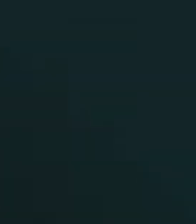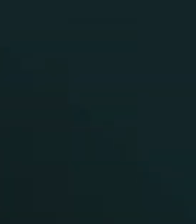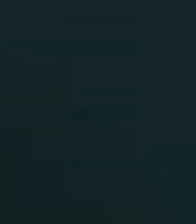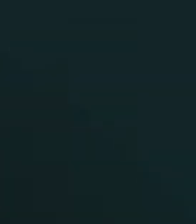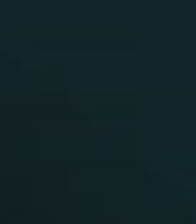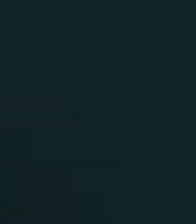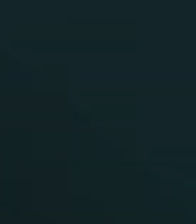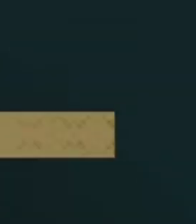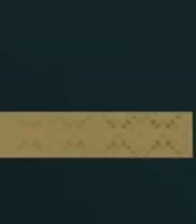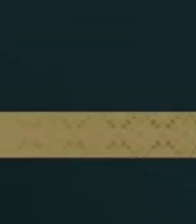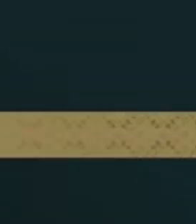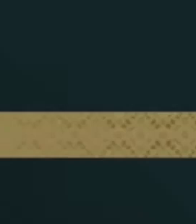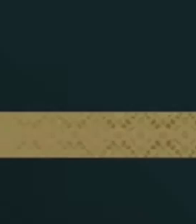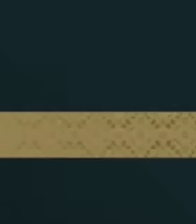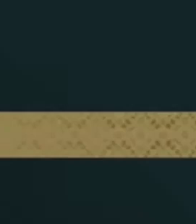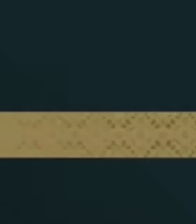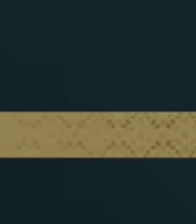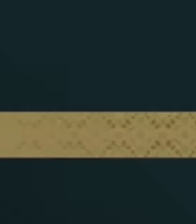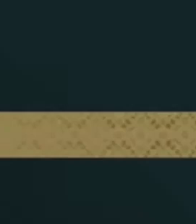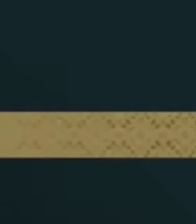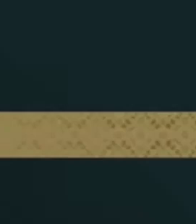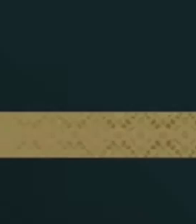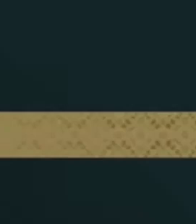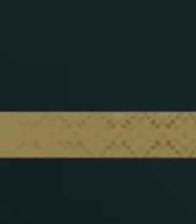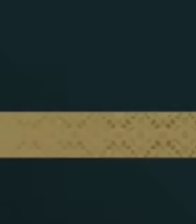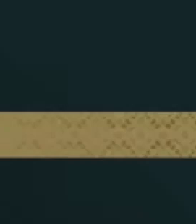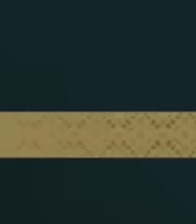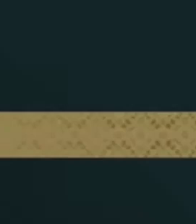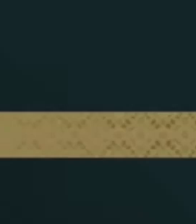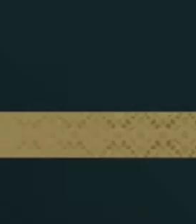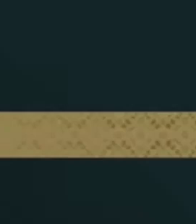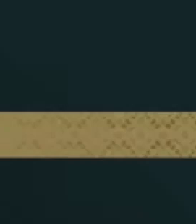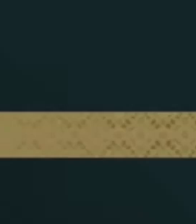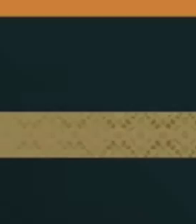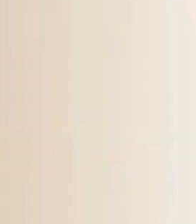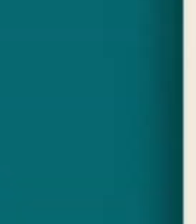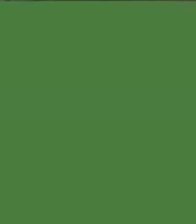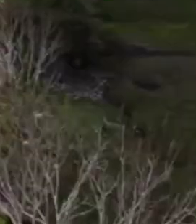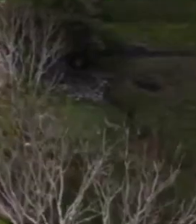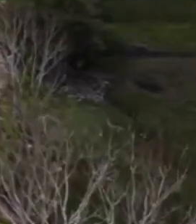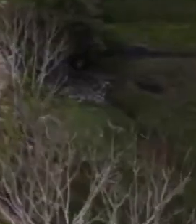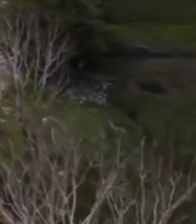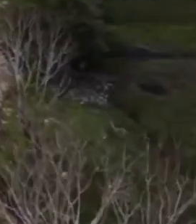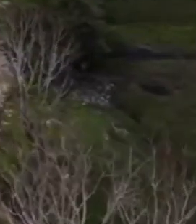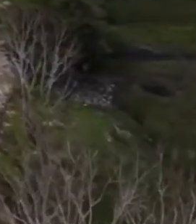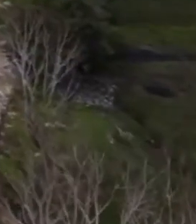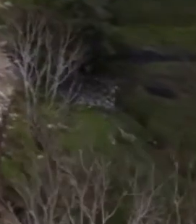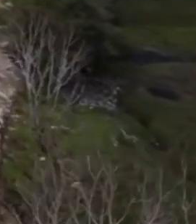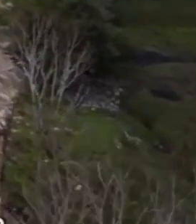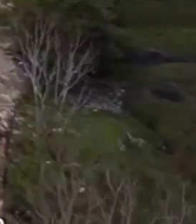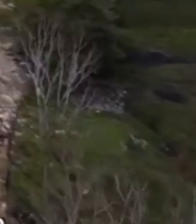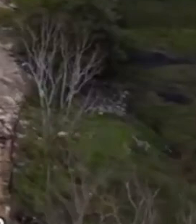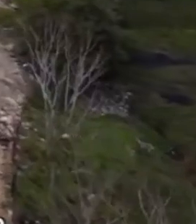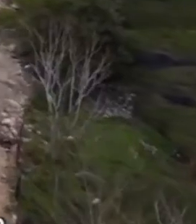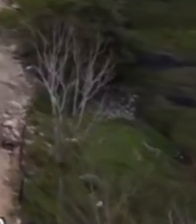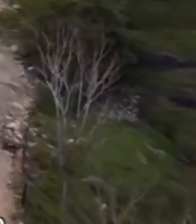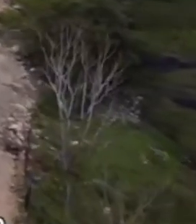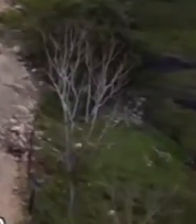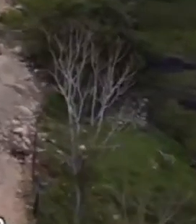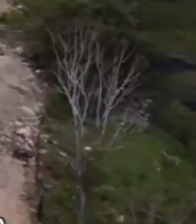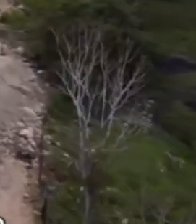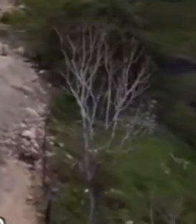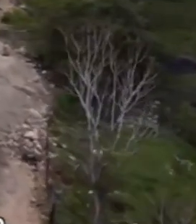Tren Maya, reporte de avances, 6 de junio de 2022. En el tramo 1, continúan los trabajos